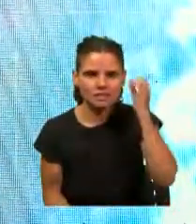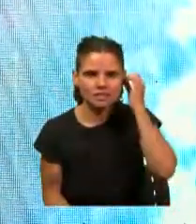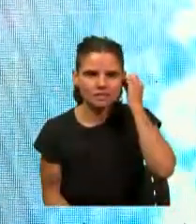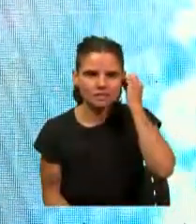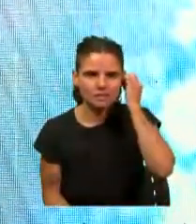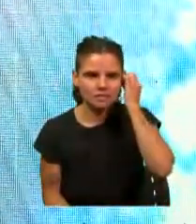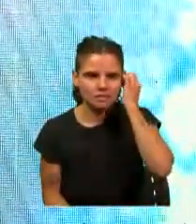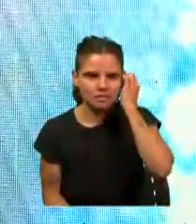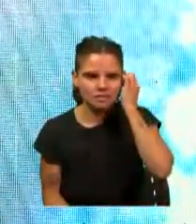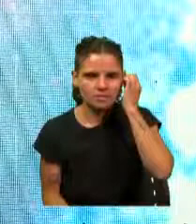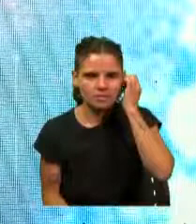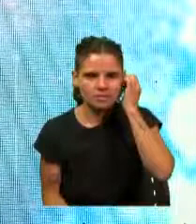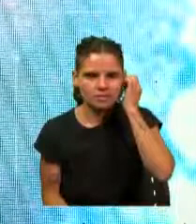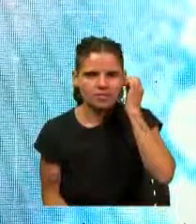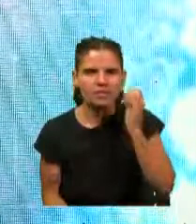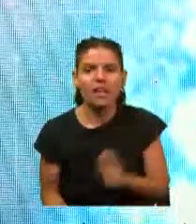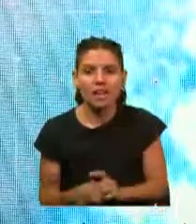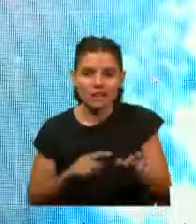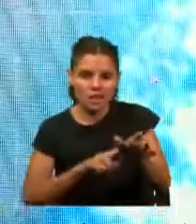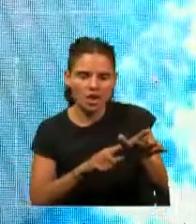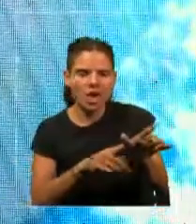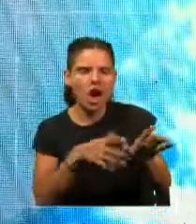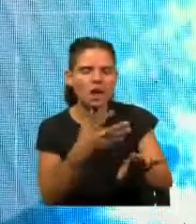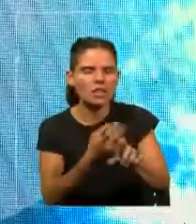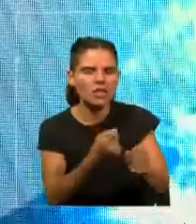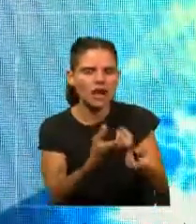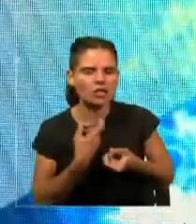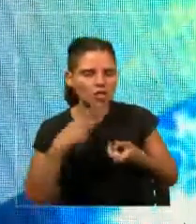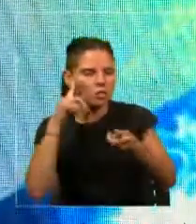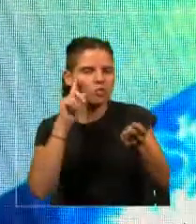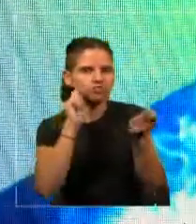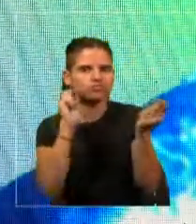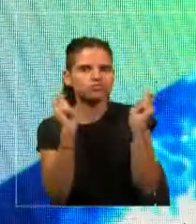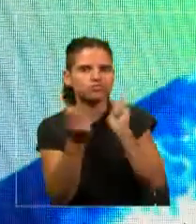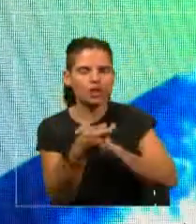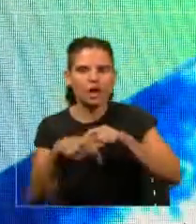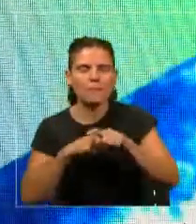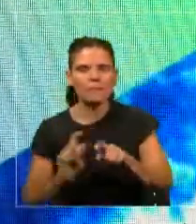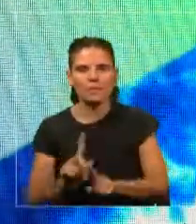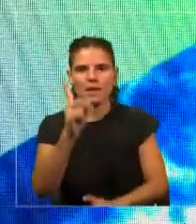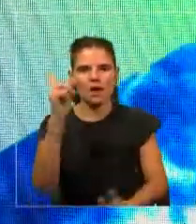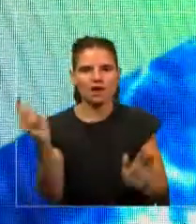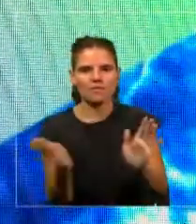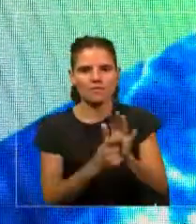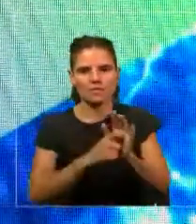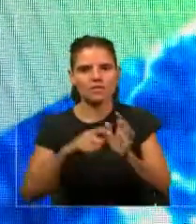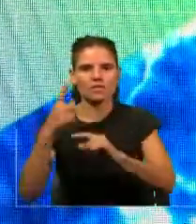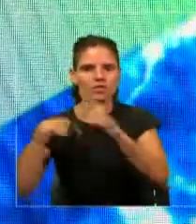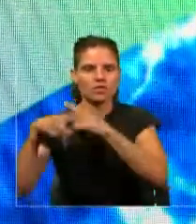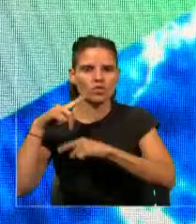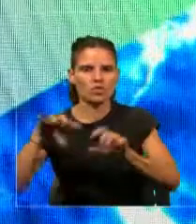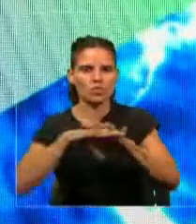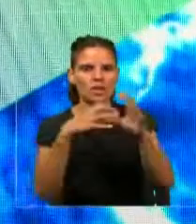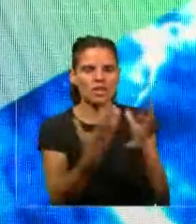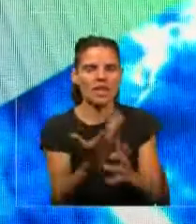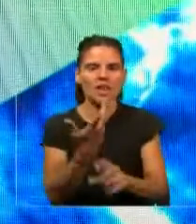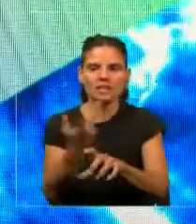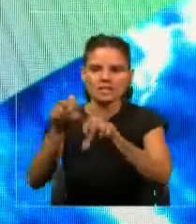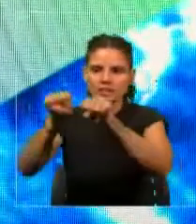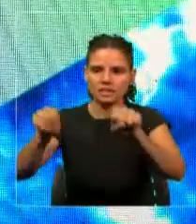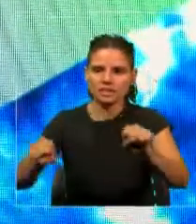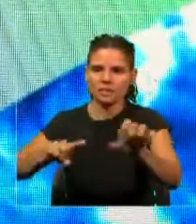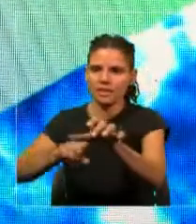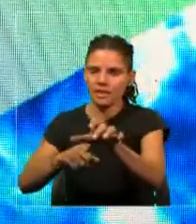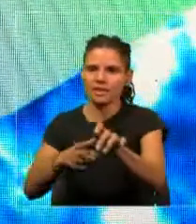la tecnología. Por primera vez en la historia de la humanidad y de la técnica, sistemas técnicos